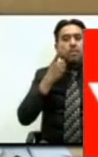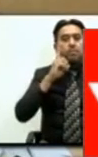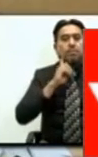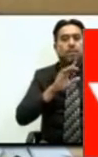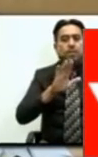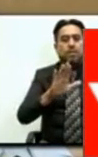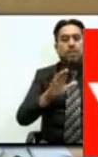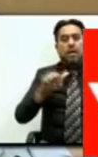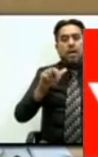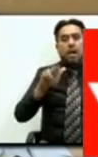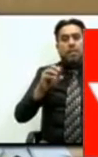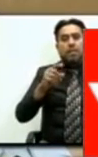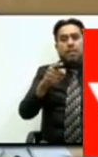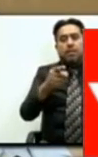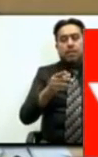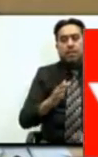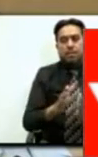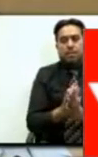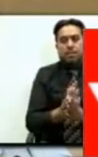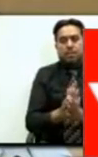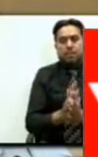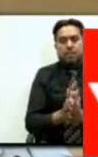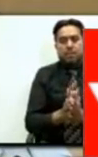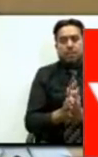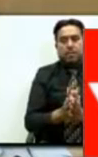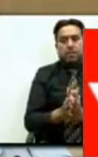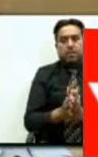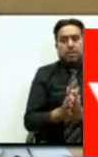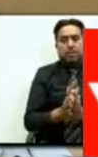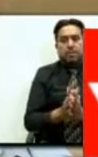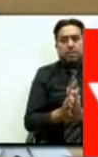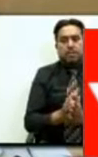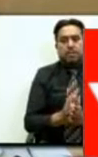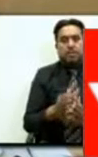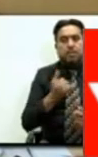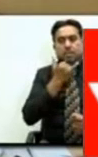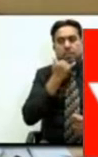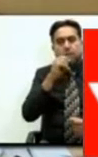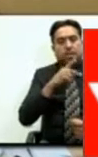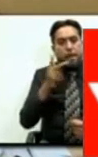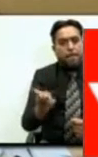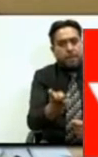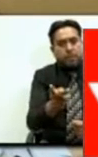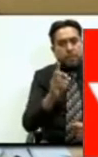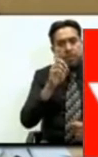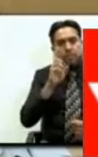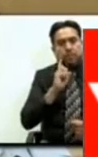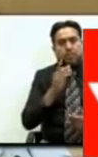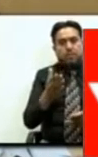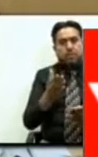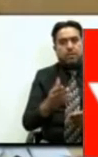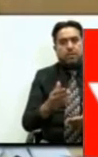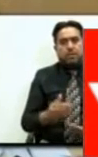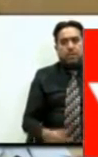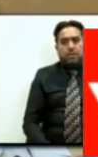diputado armando para que efecto para solicitar por su conducto a la oradora si me permite una pregunta le permite una pregunta al